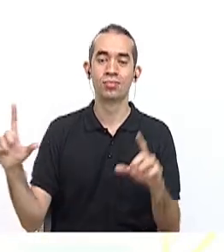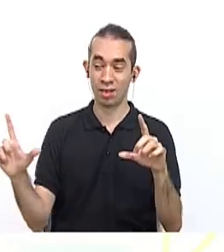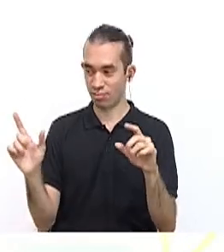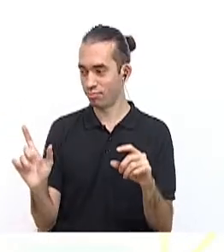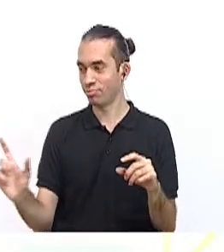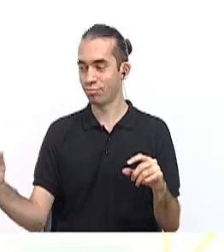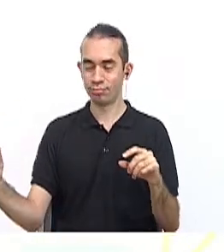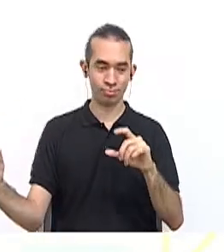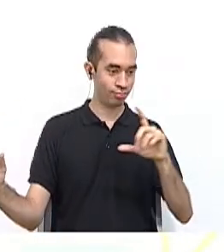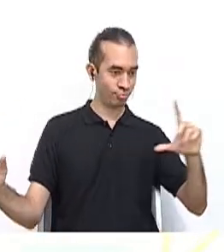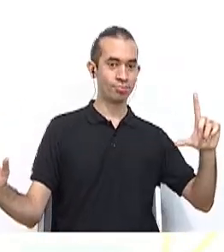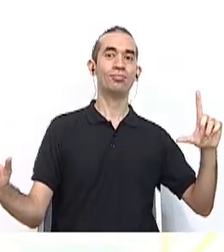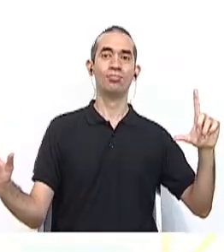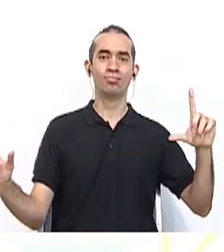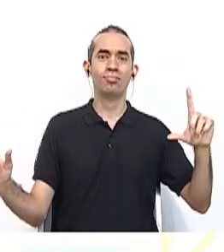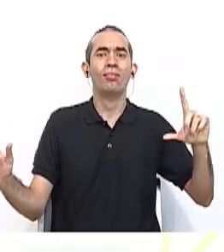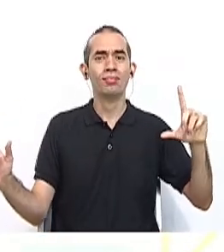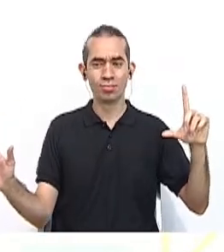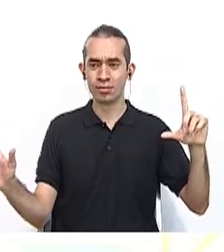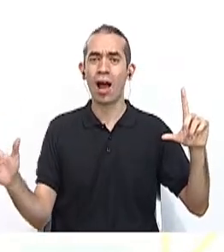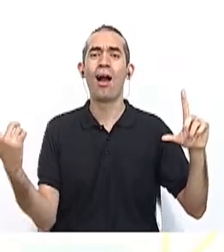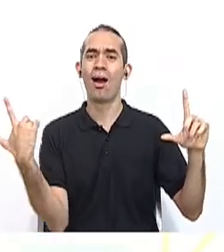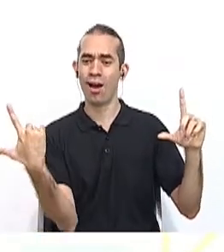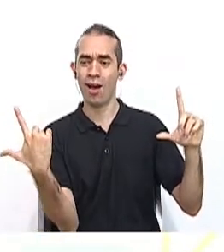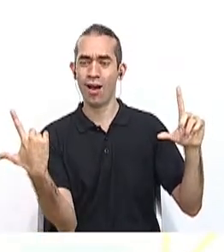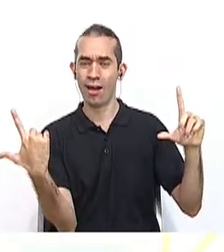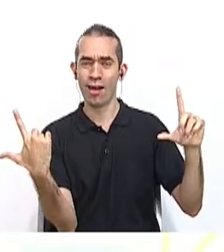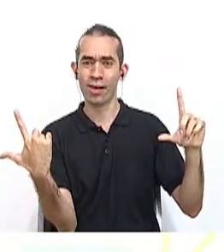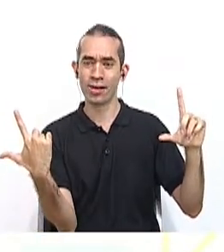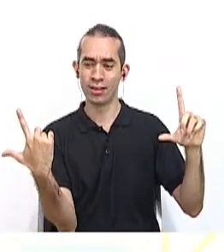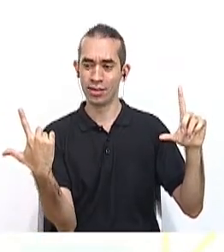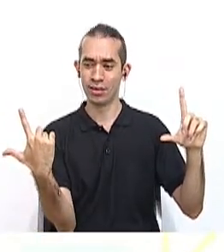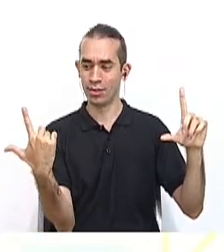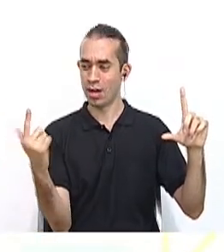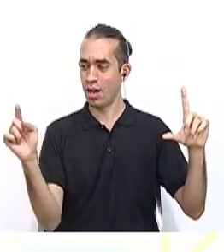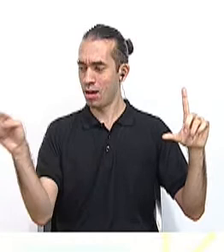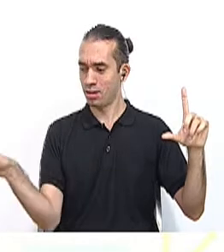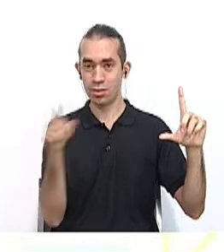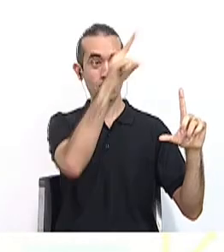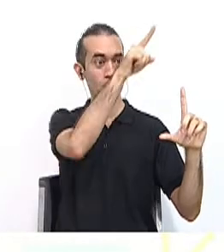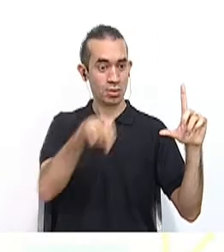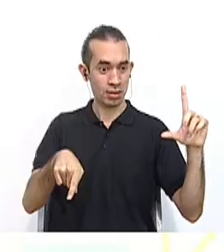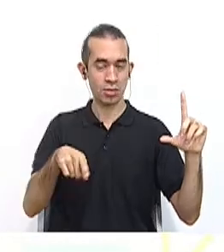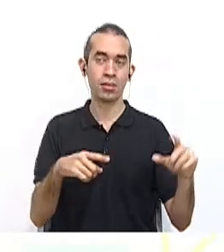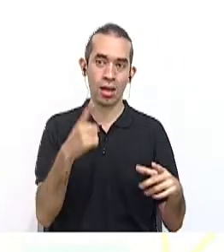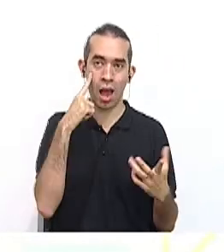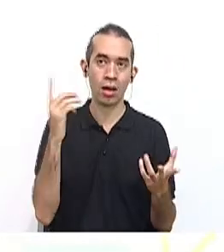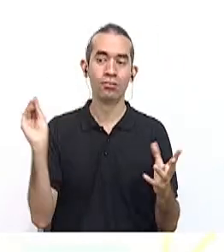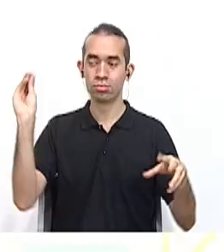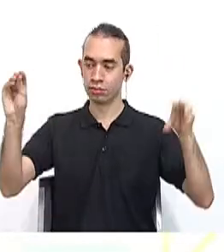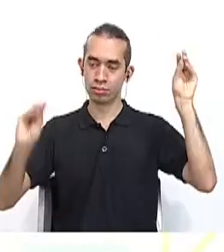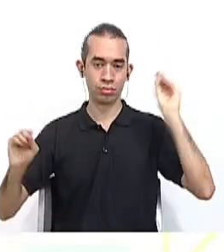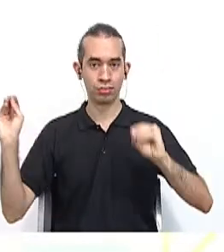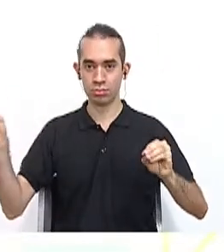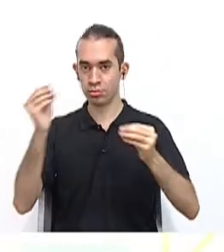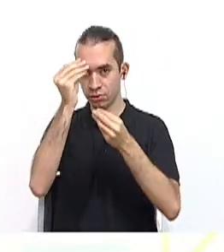Claro, si lo sacamos, entonces ahora vamos a colocar los datos en ellos.